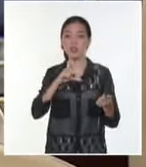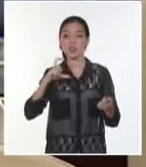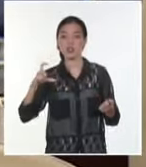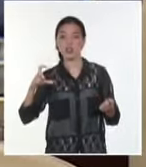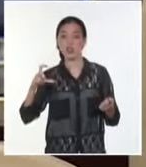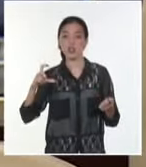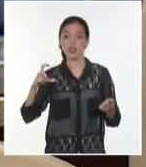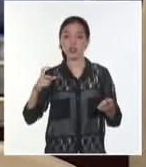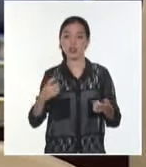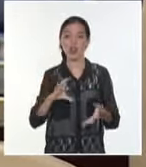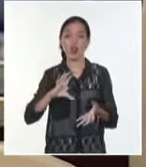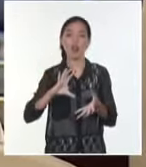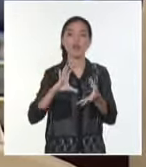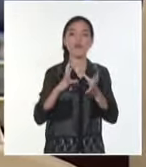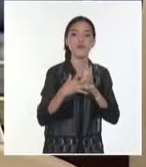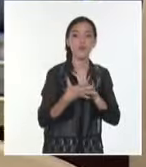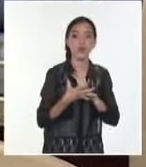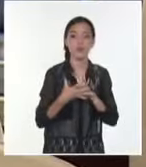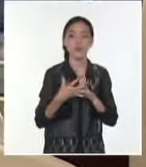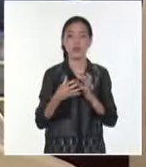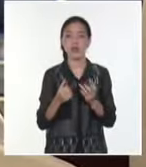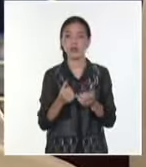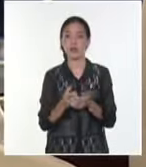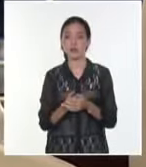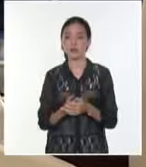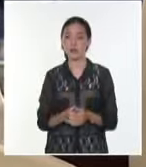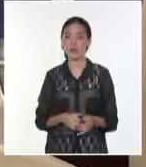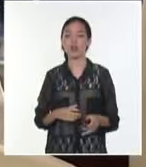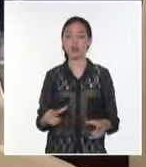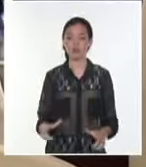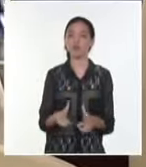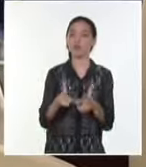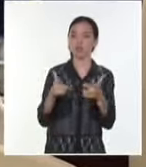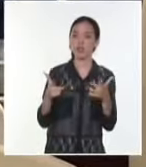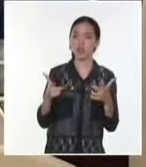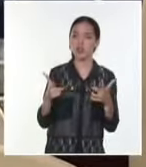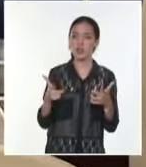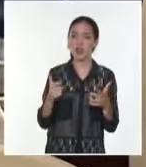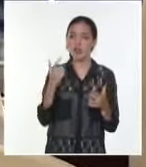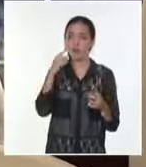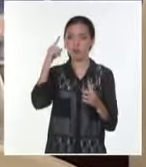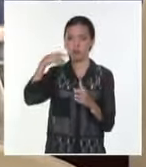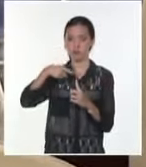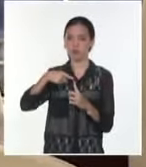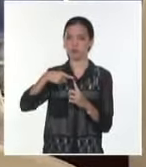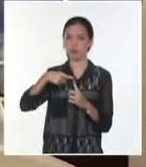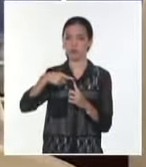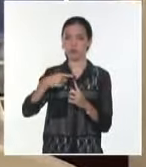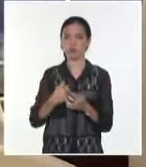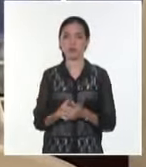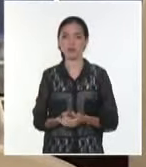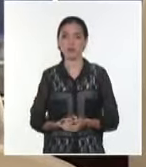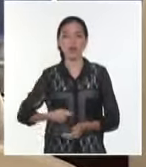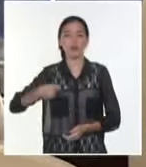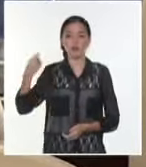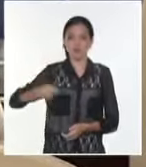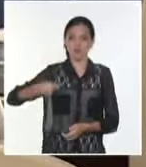mecanismos, para ajustarnos a que se cumplan las prioridades. Yo creo que tenemos que ponerle más exigencia a las rendiciones de cuentas de los